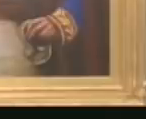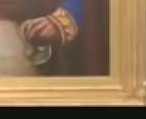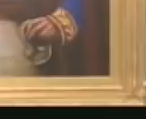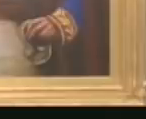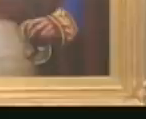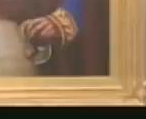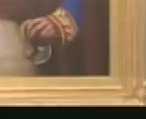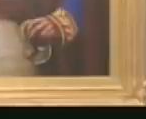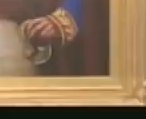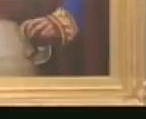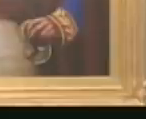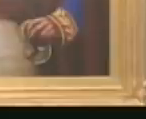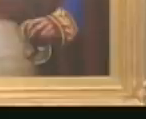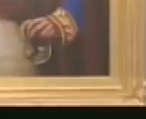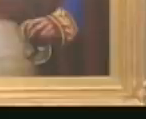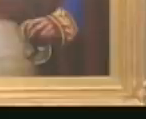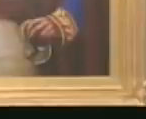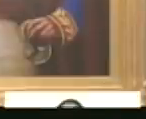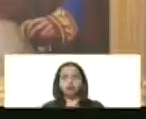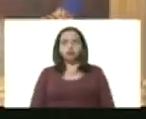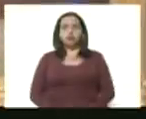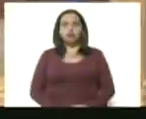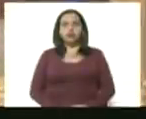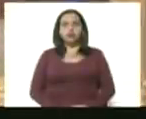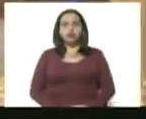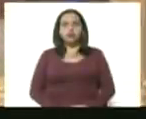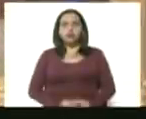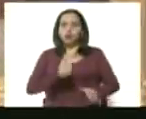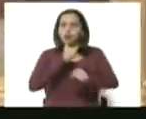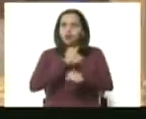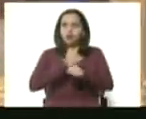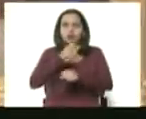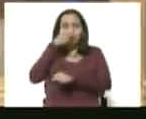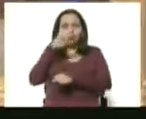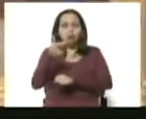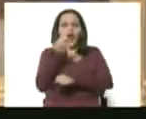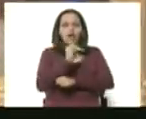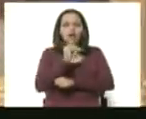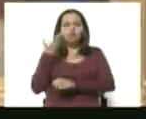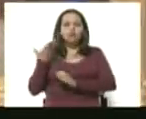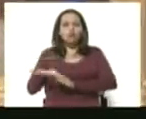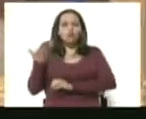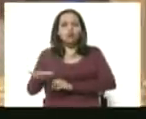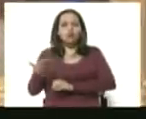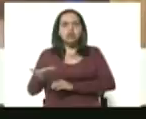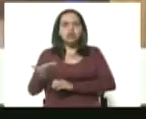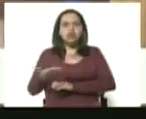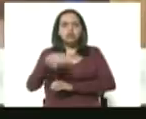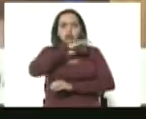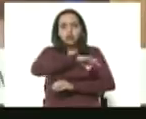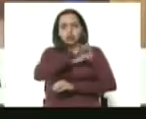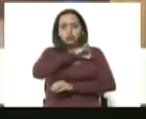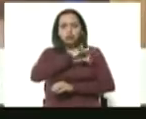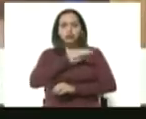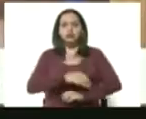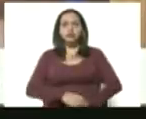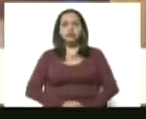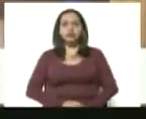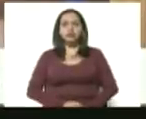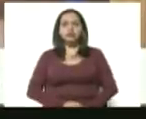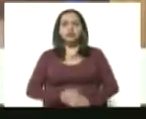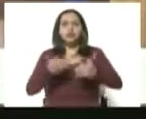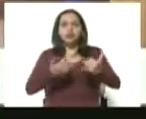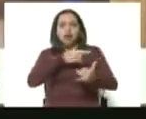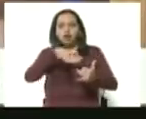traer. La tarea de la seguridad es una tarea primordial para la sociedad. Sin lugar a dudas, ya